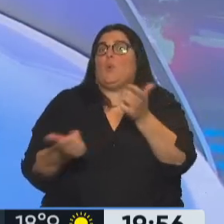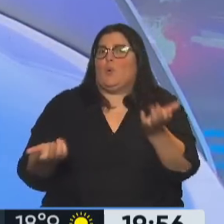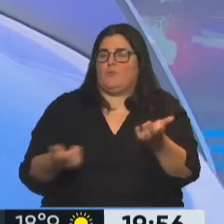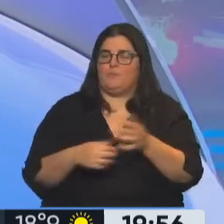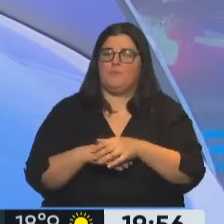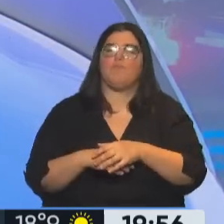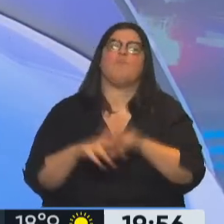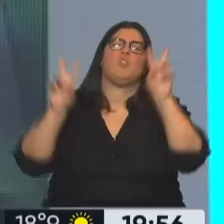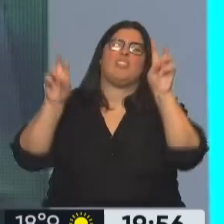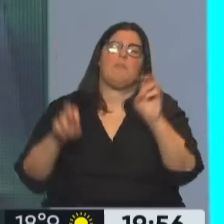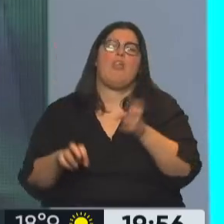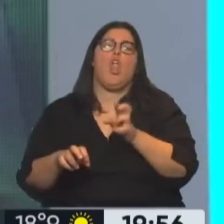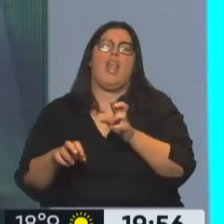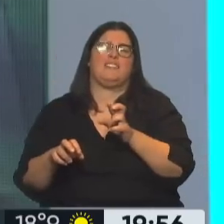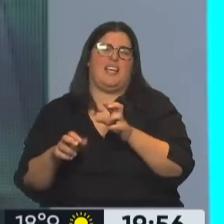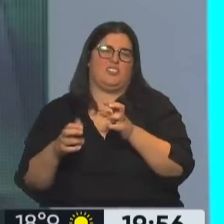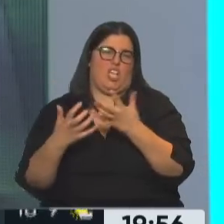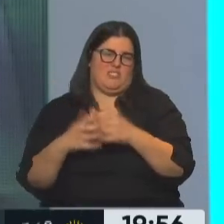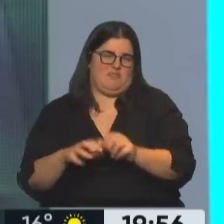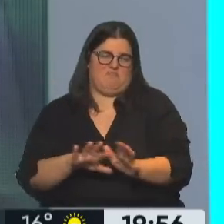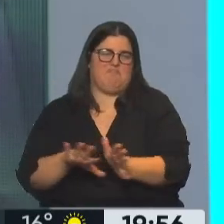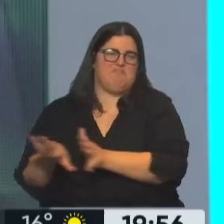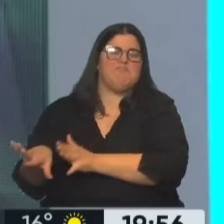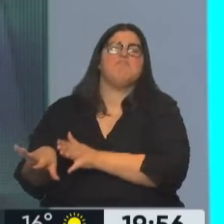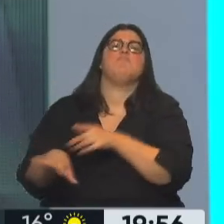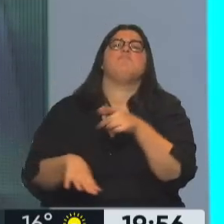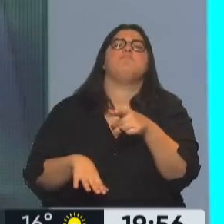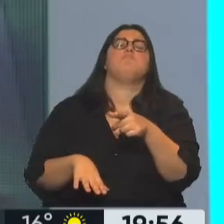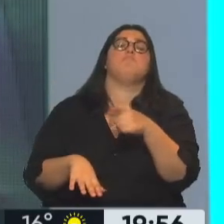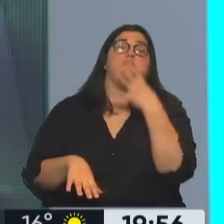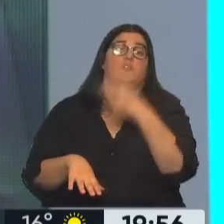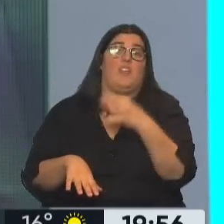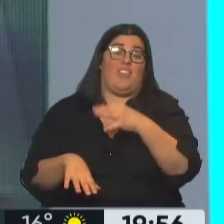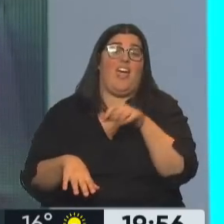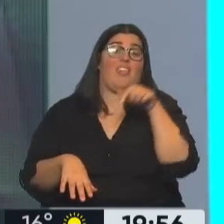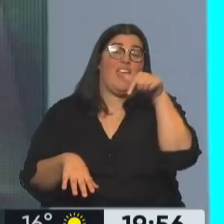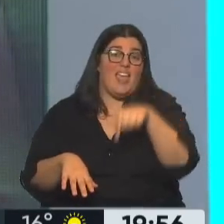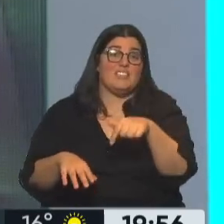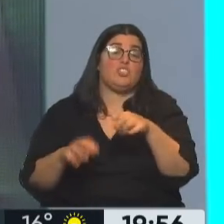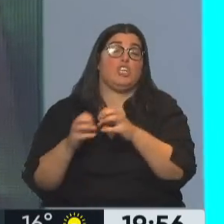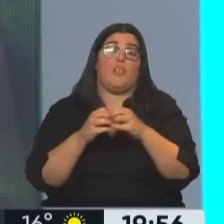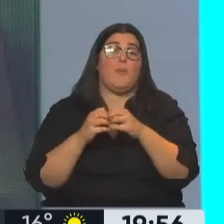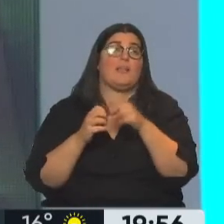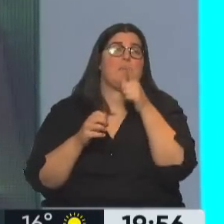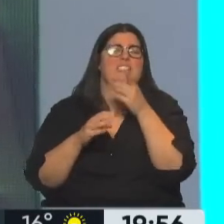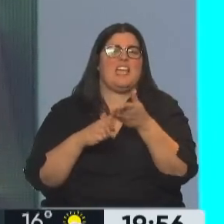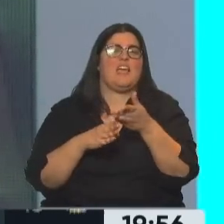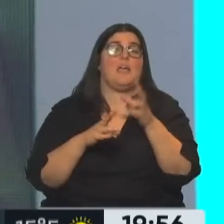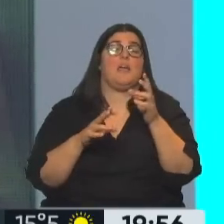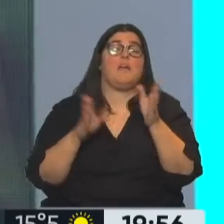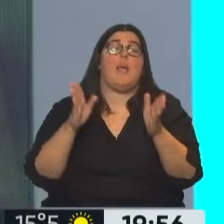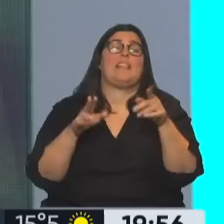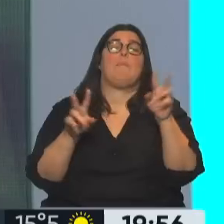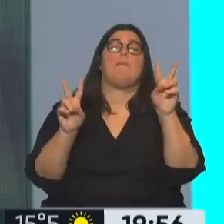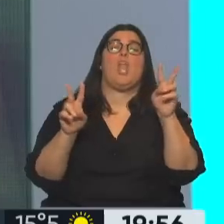de la dolarización, efectivamente, buena parte de estos debates son hasta preperonistas, más que preperonistas.